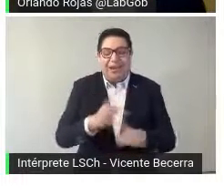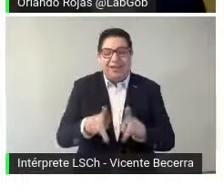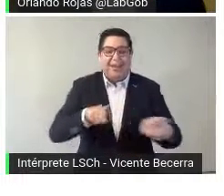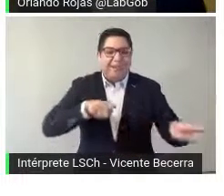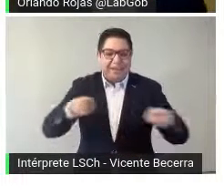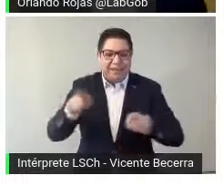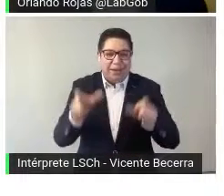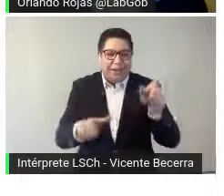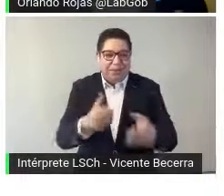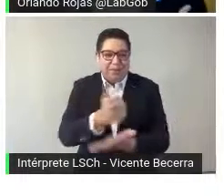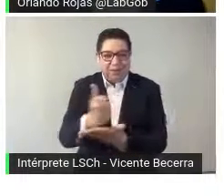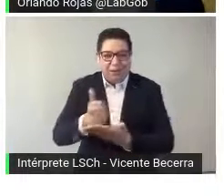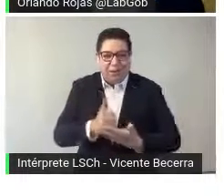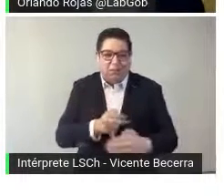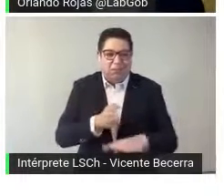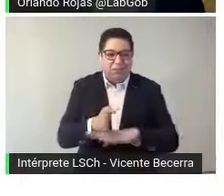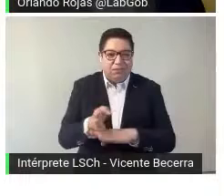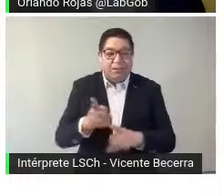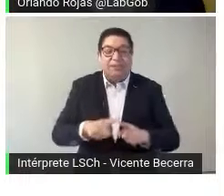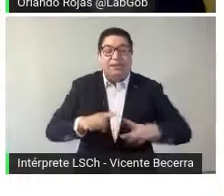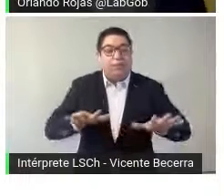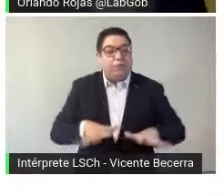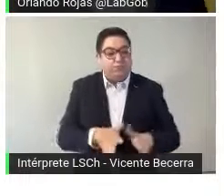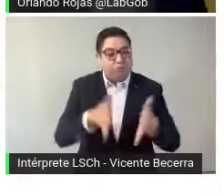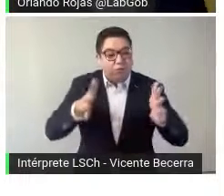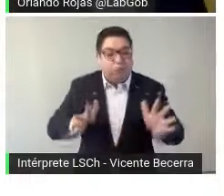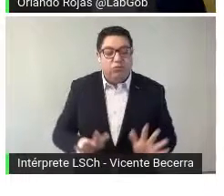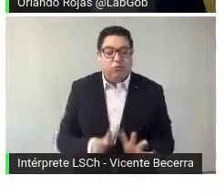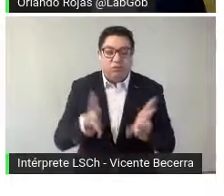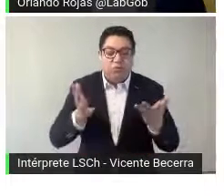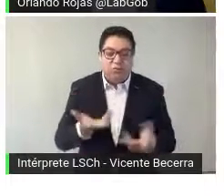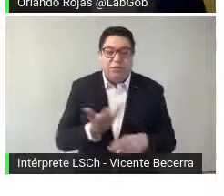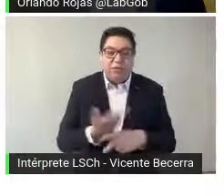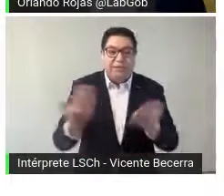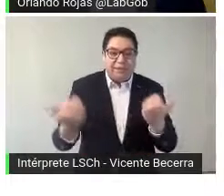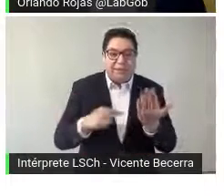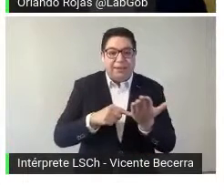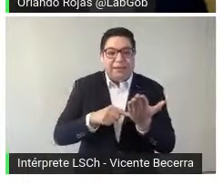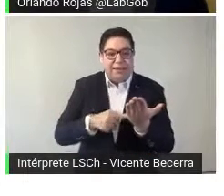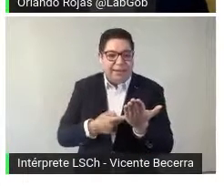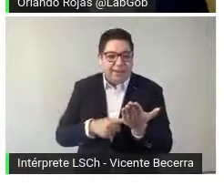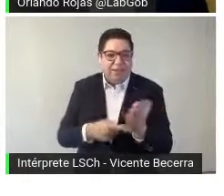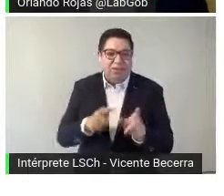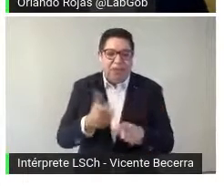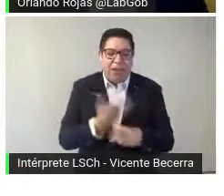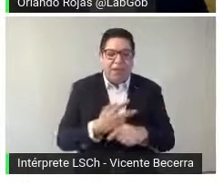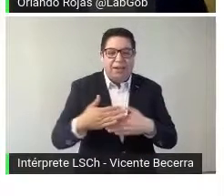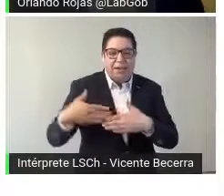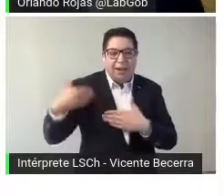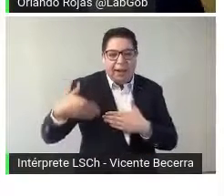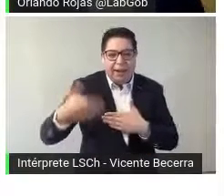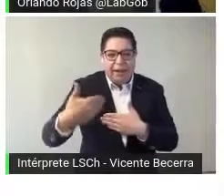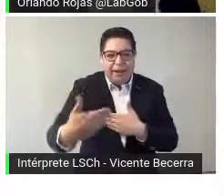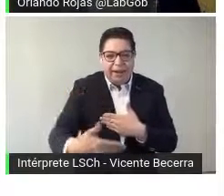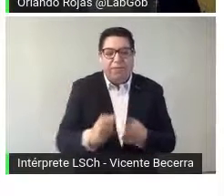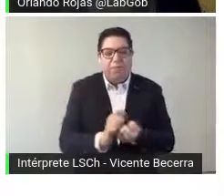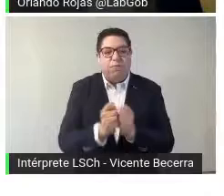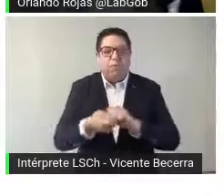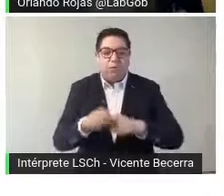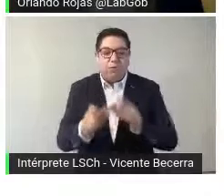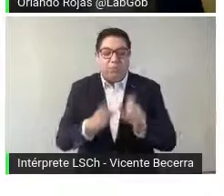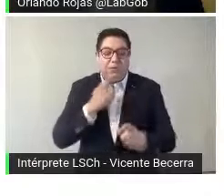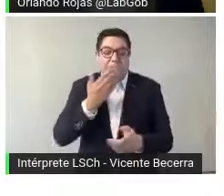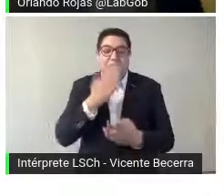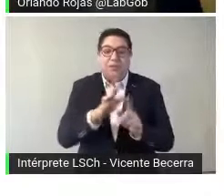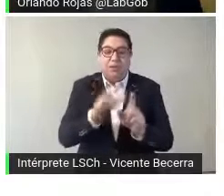ciudadanos. Mucho esfuerzo, transformar al Estado, las tecnologías, una evolución, cambios que apuntan a mejorar la situación de